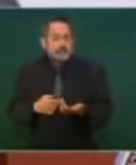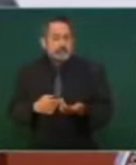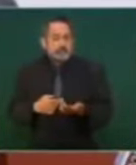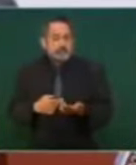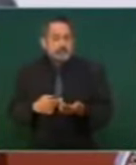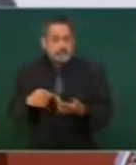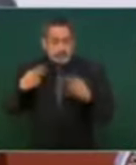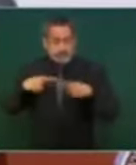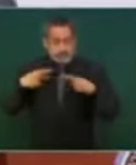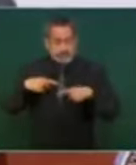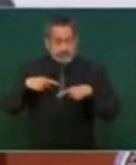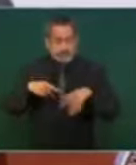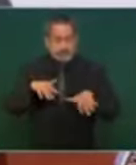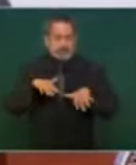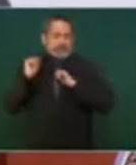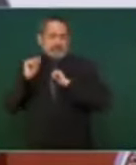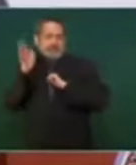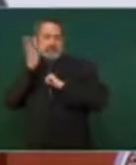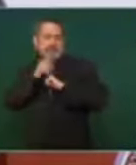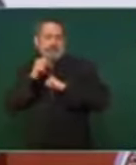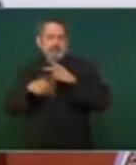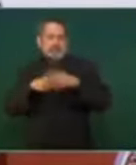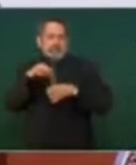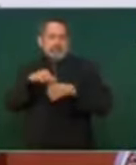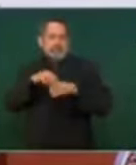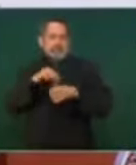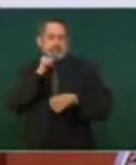cuando la gente no participa,